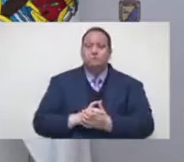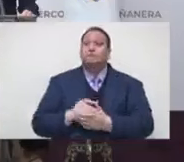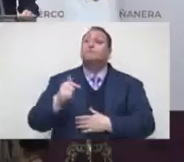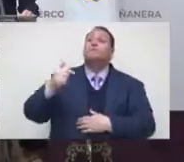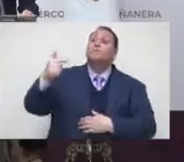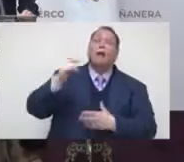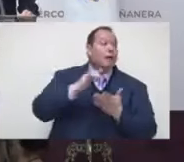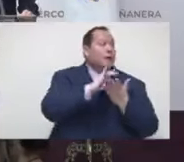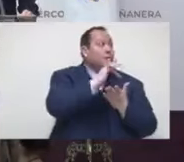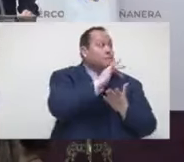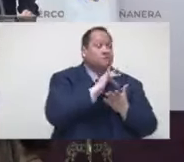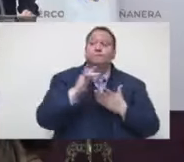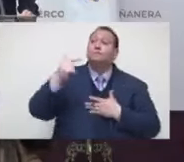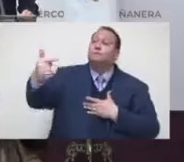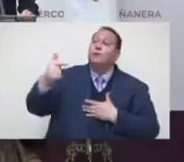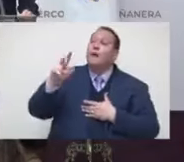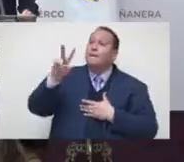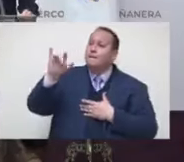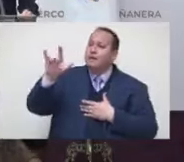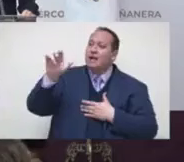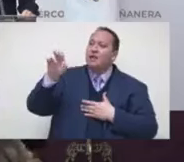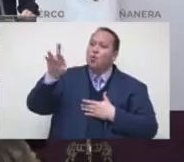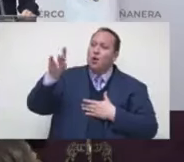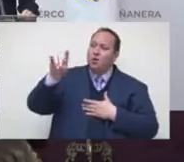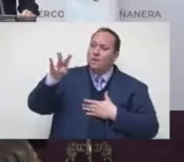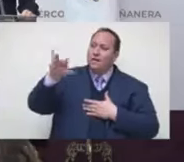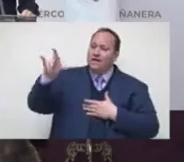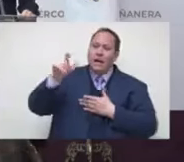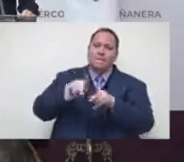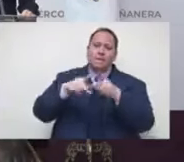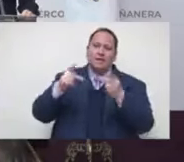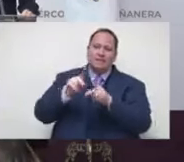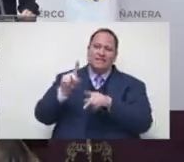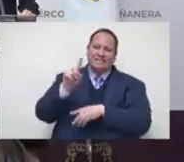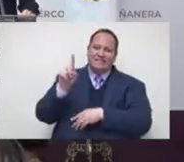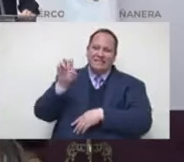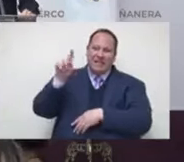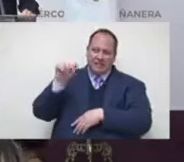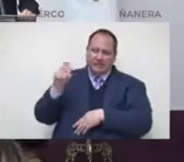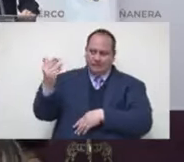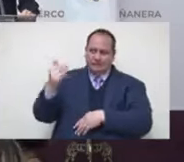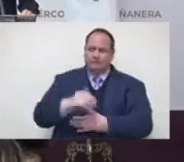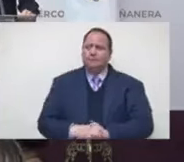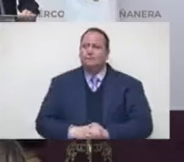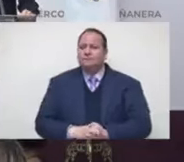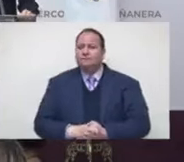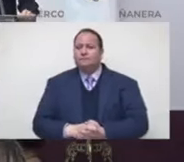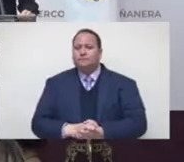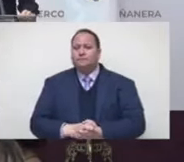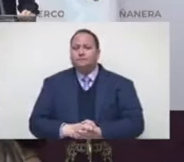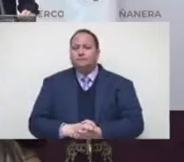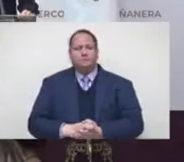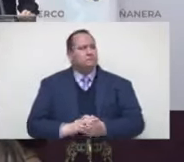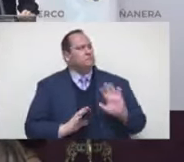con adelante Villa, Eduardo Villa de Zeta. Ah, perdón, estamos con él, gracias.